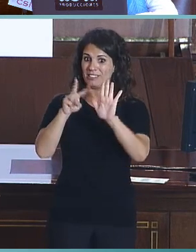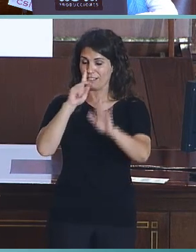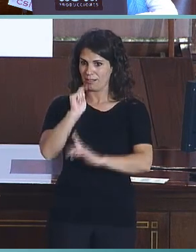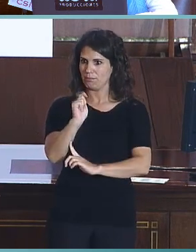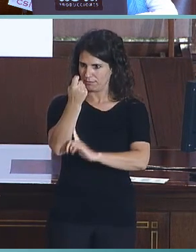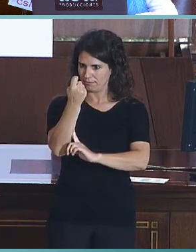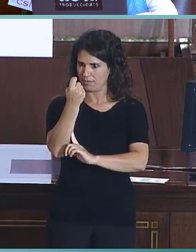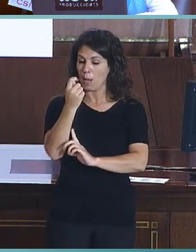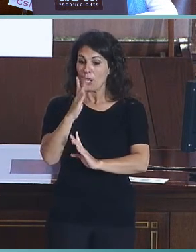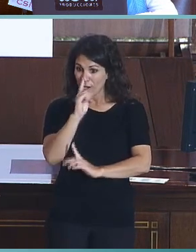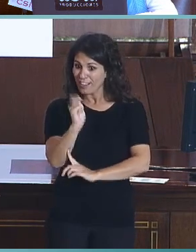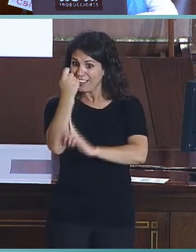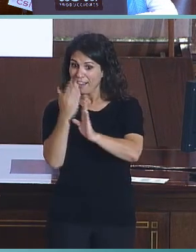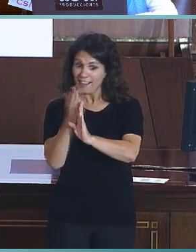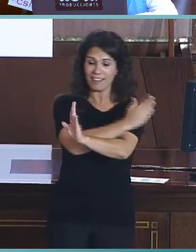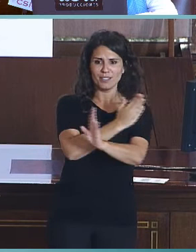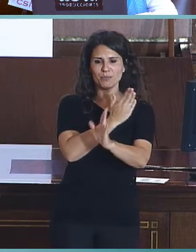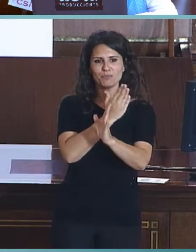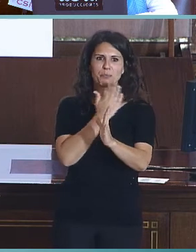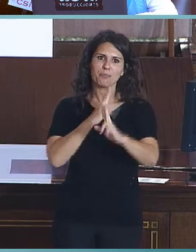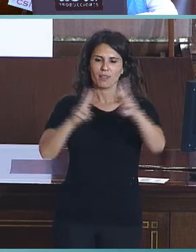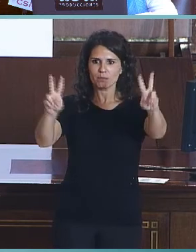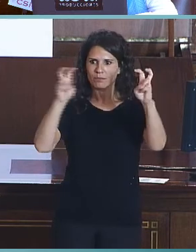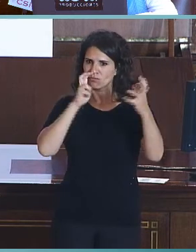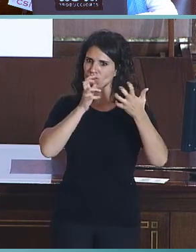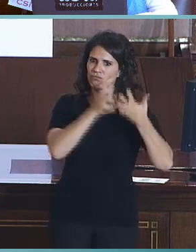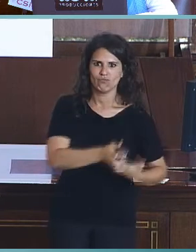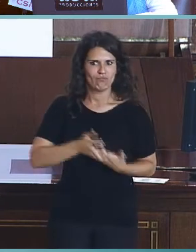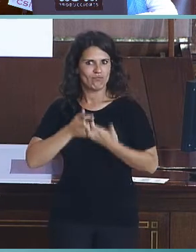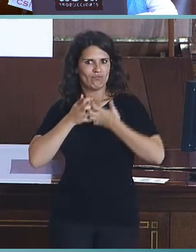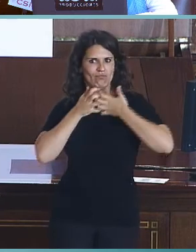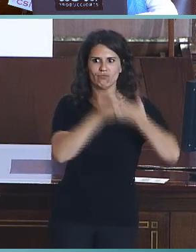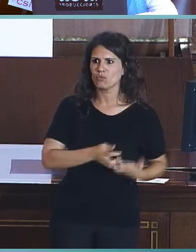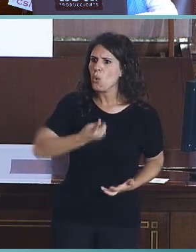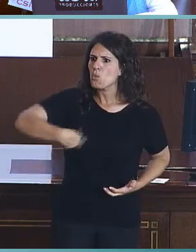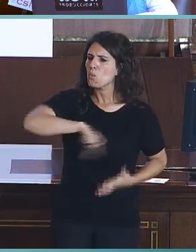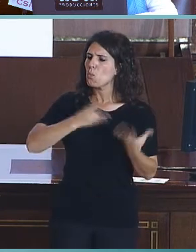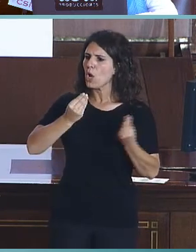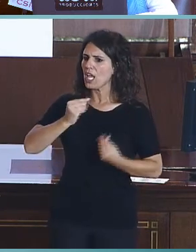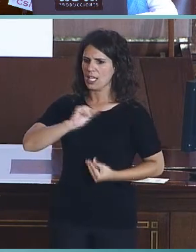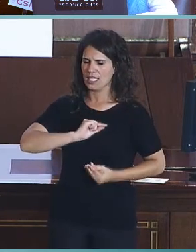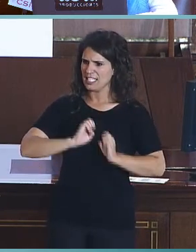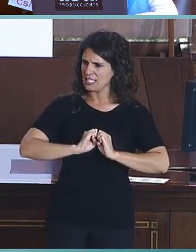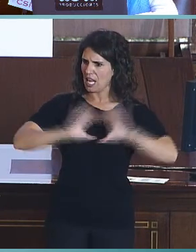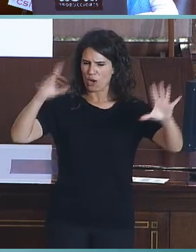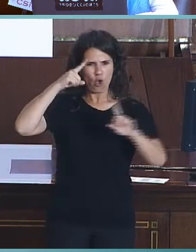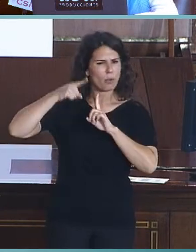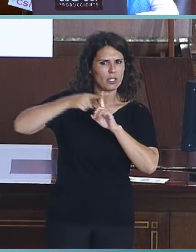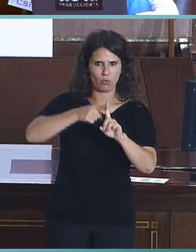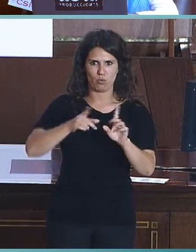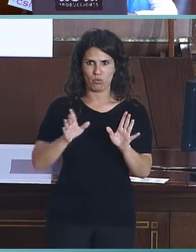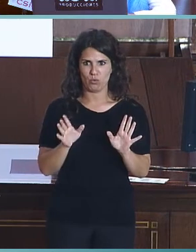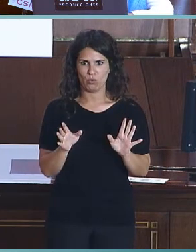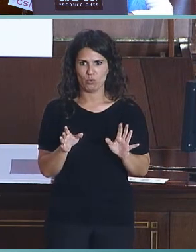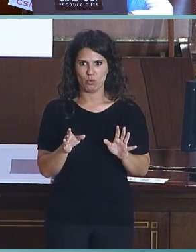por una lucha muy consciente y con un objetivo muy claro, sobre todo